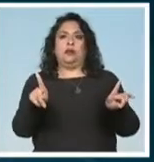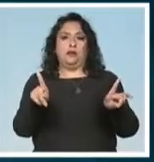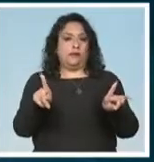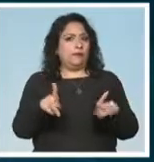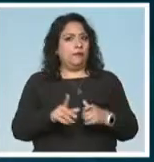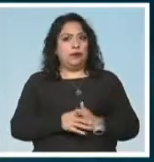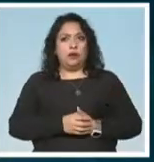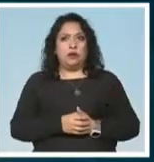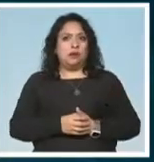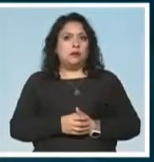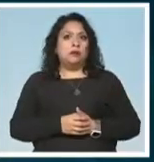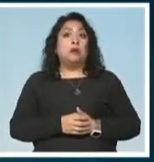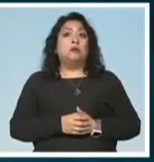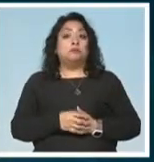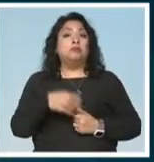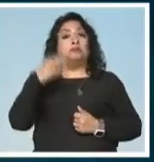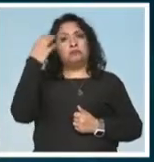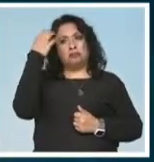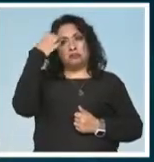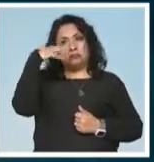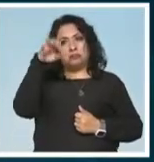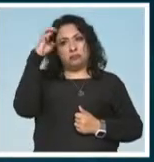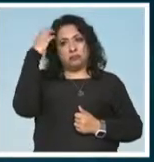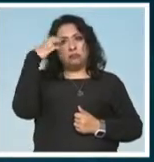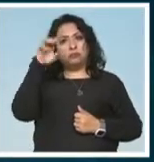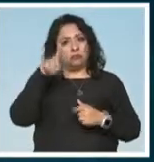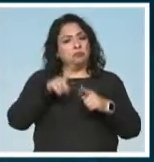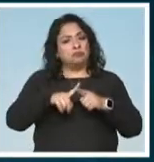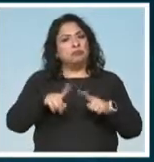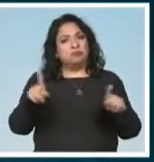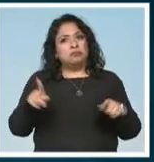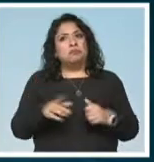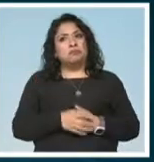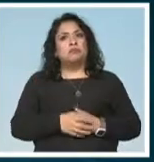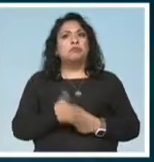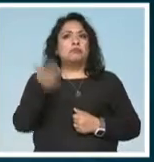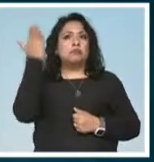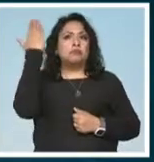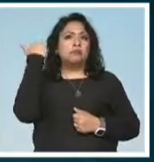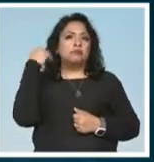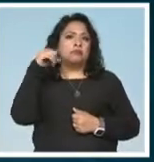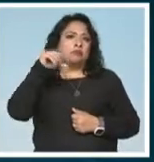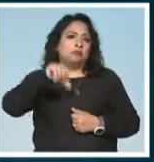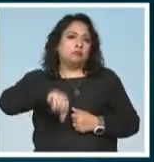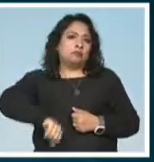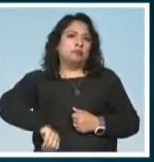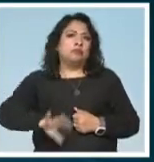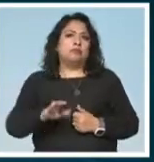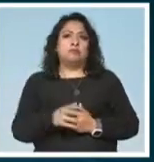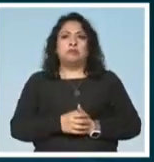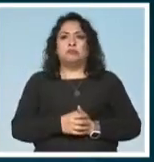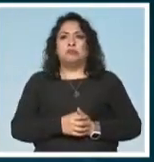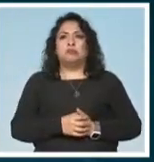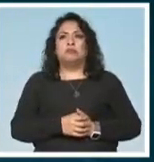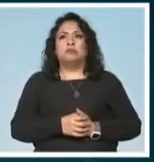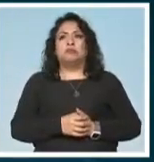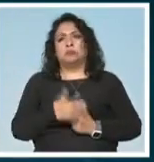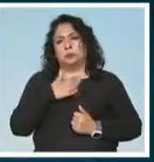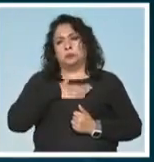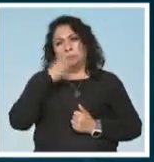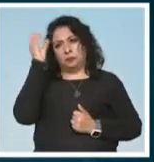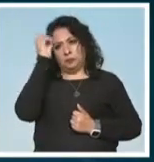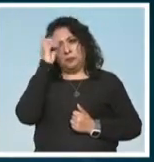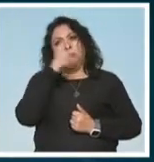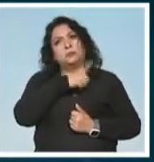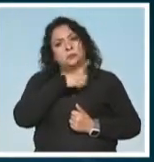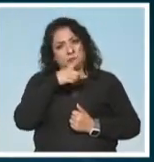y una experiencia diferente a las que se viven actualmente. Creo que es algo que en lo cual